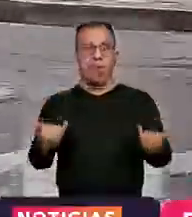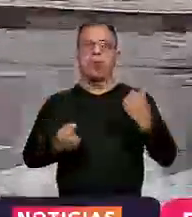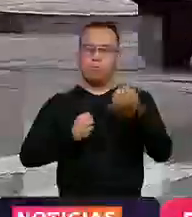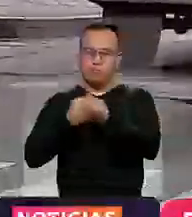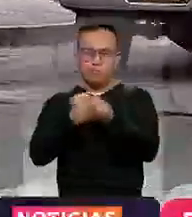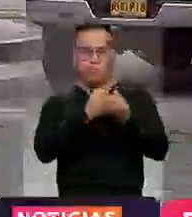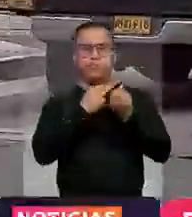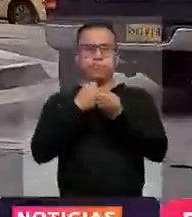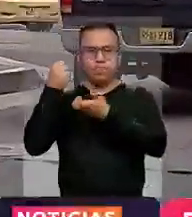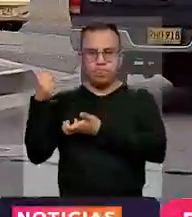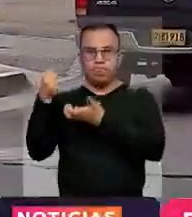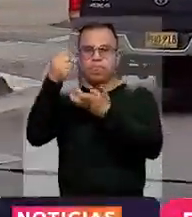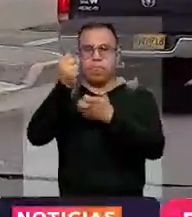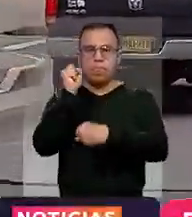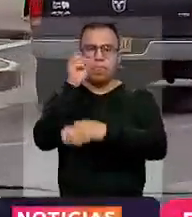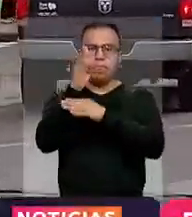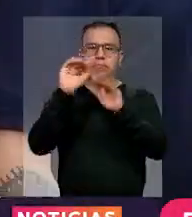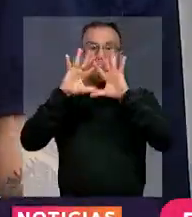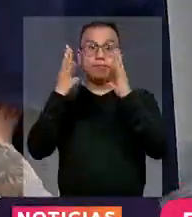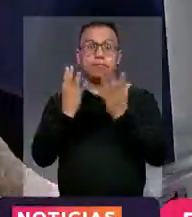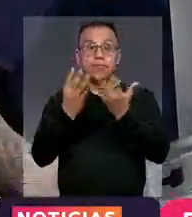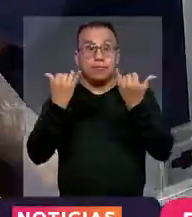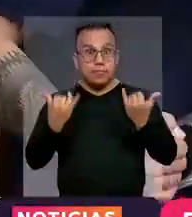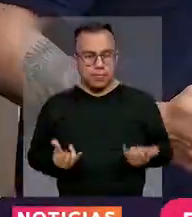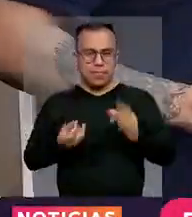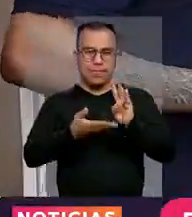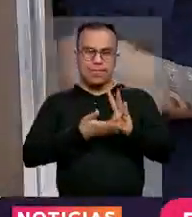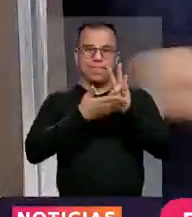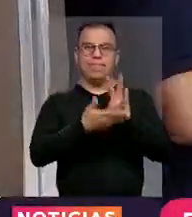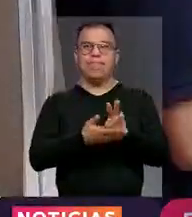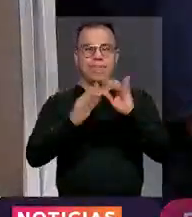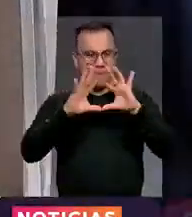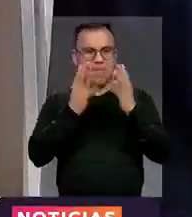contó con el apoyo financiero del Banco Mundial y esperan que el modelo escale en toda la ciudad.